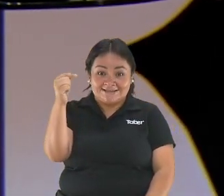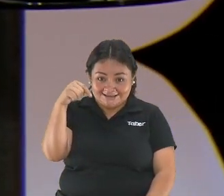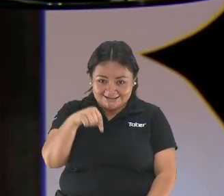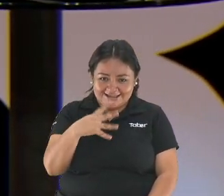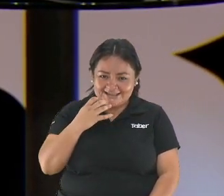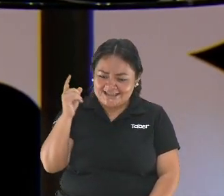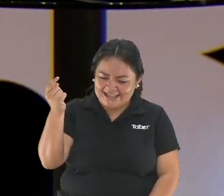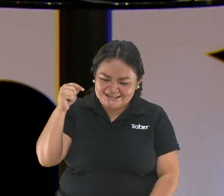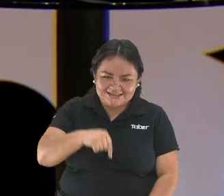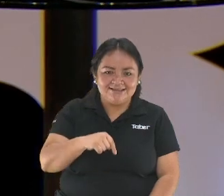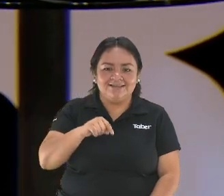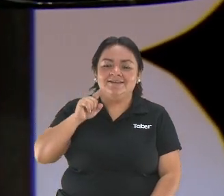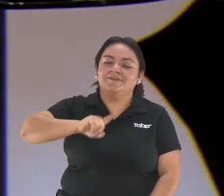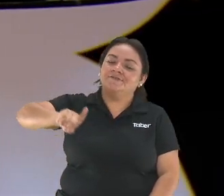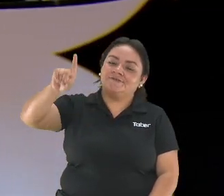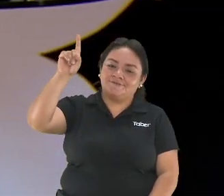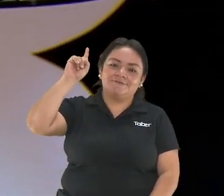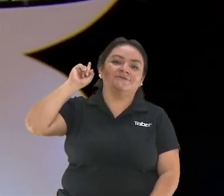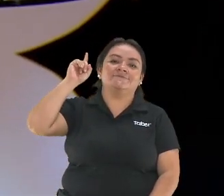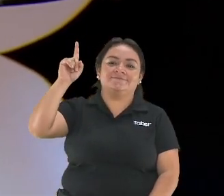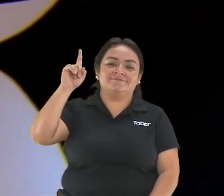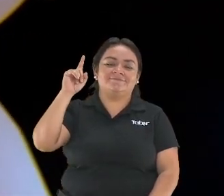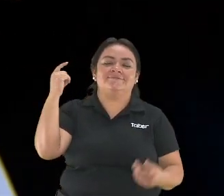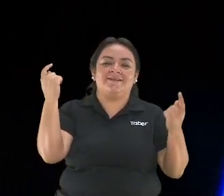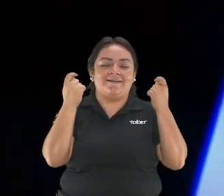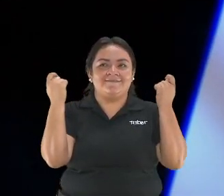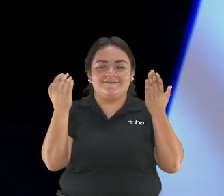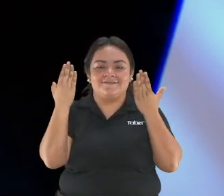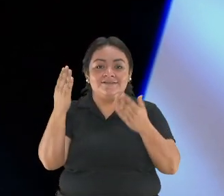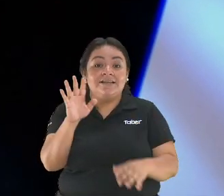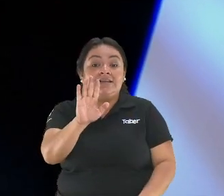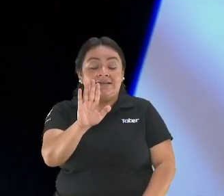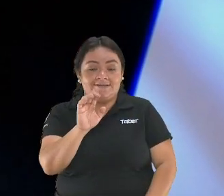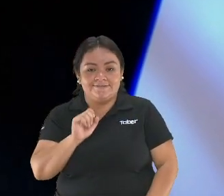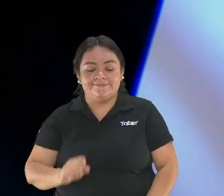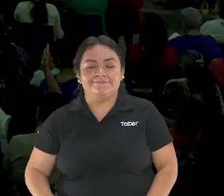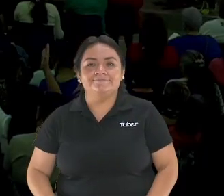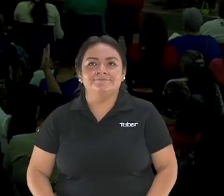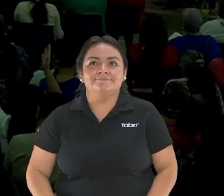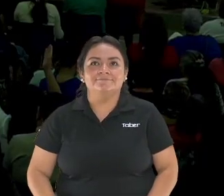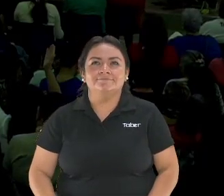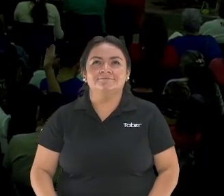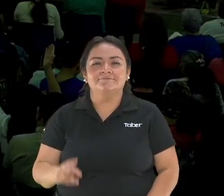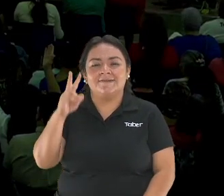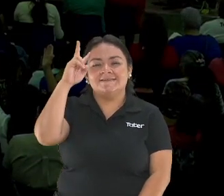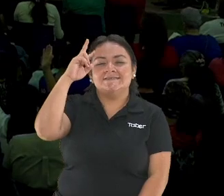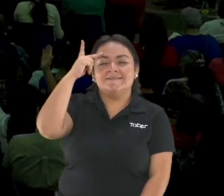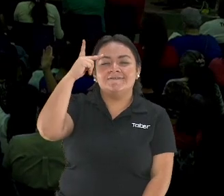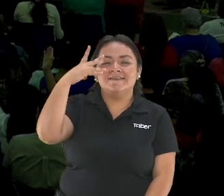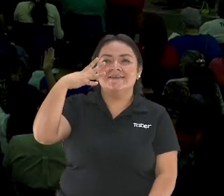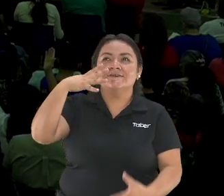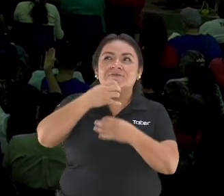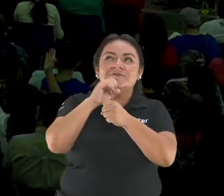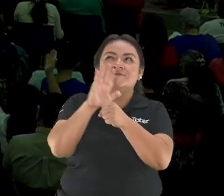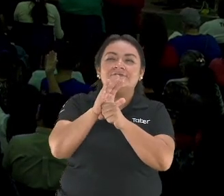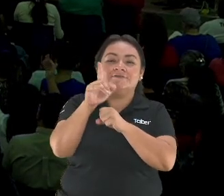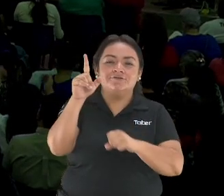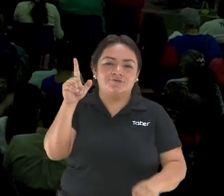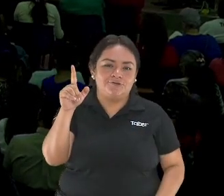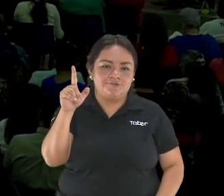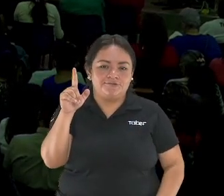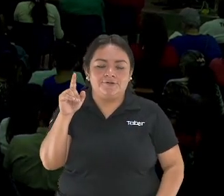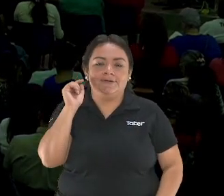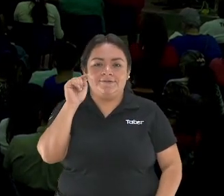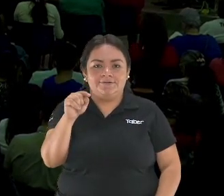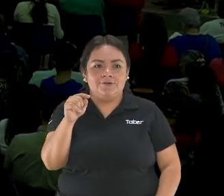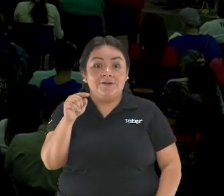quiere que estés aquí es el gloria a dios ahora qué significa depender de dios mi amado hermano es que